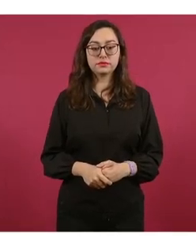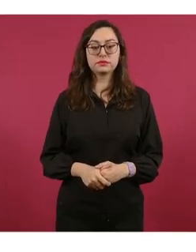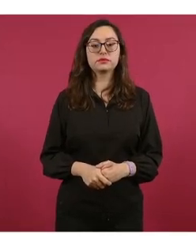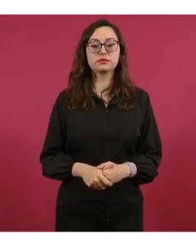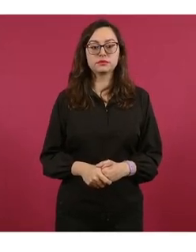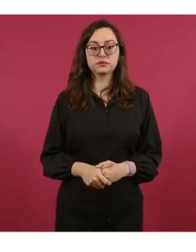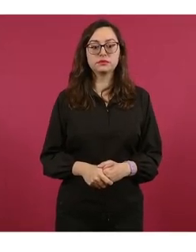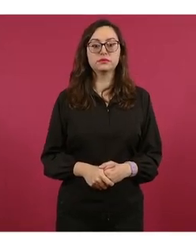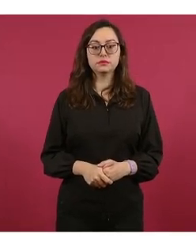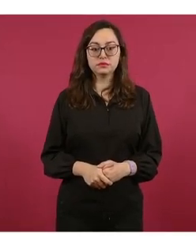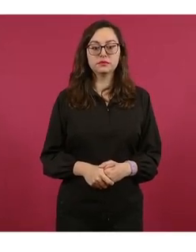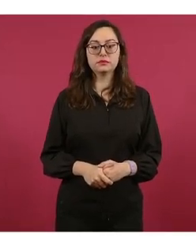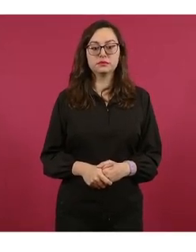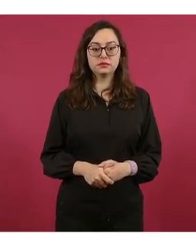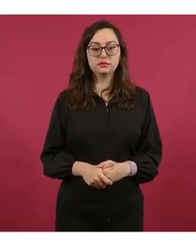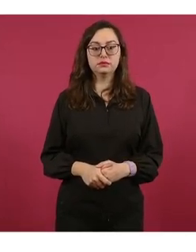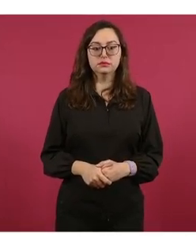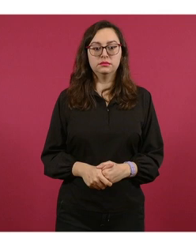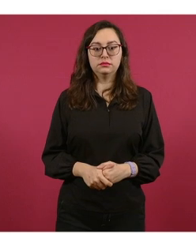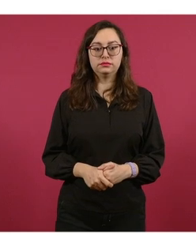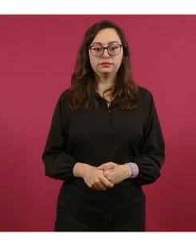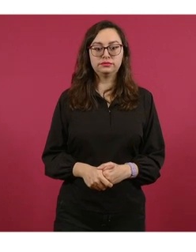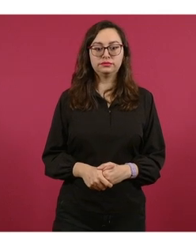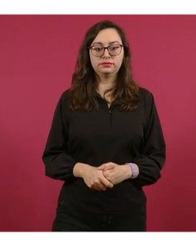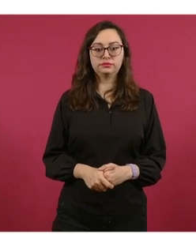Sí, fue en Valparaíso,